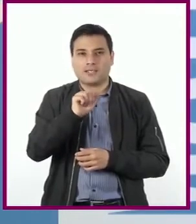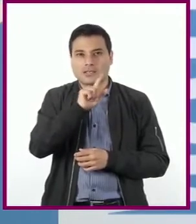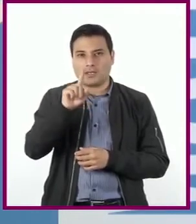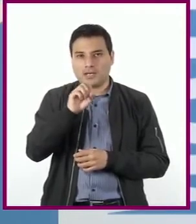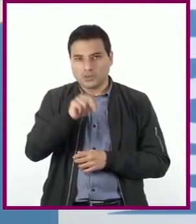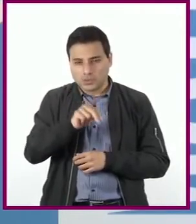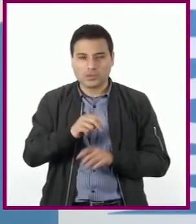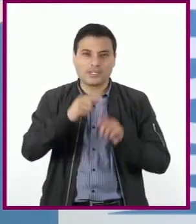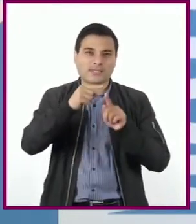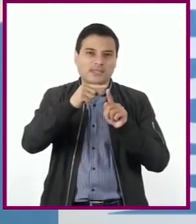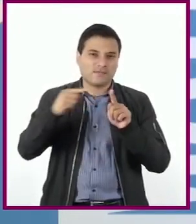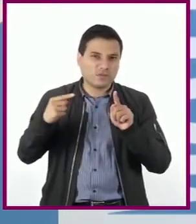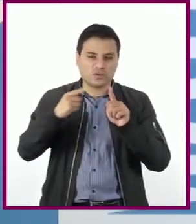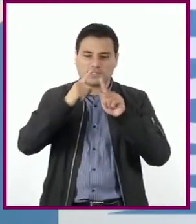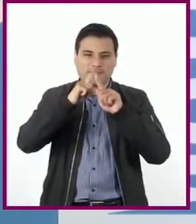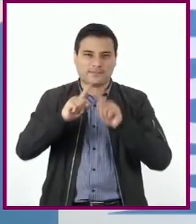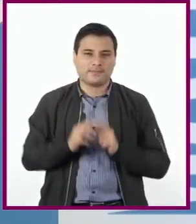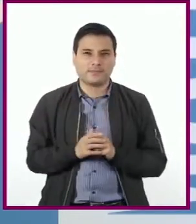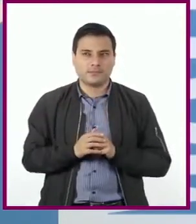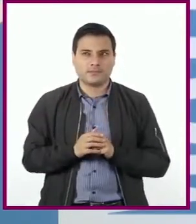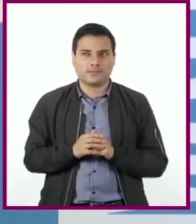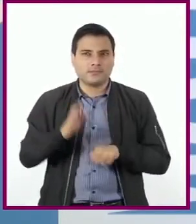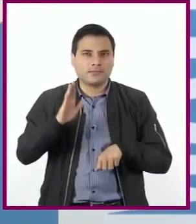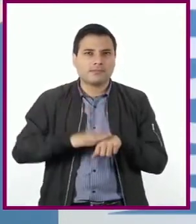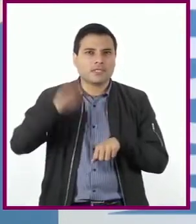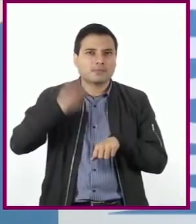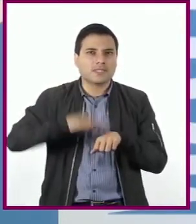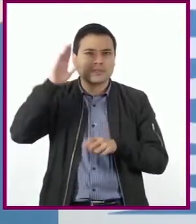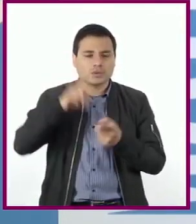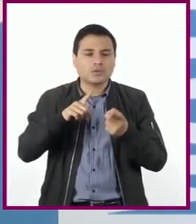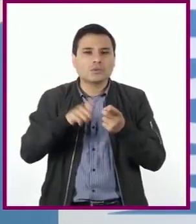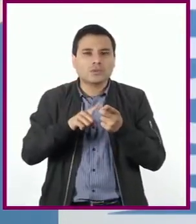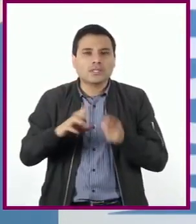división. Pero, ¿en dónde más encontramos